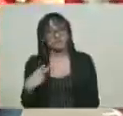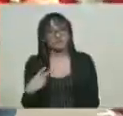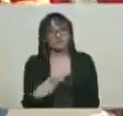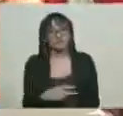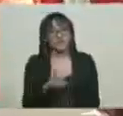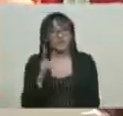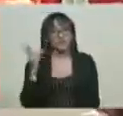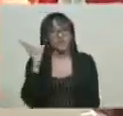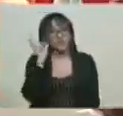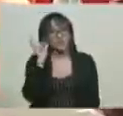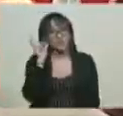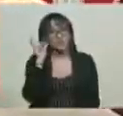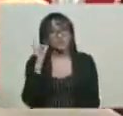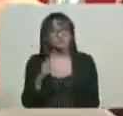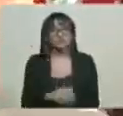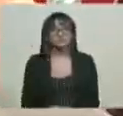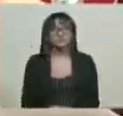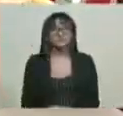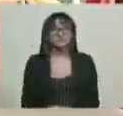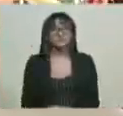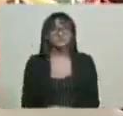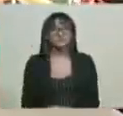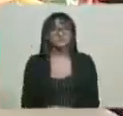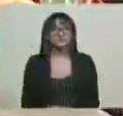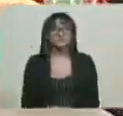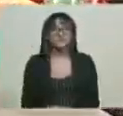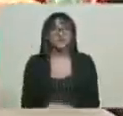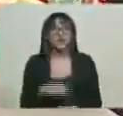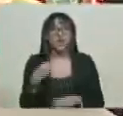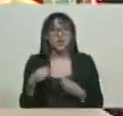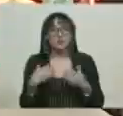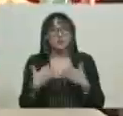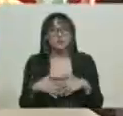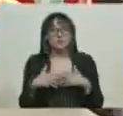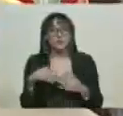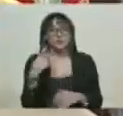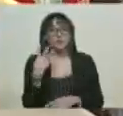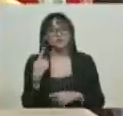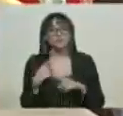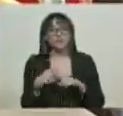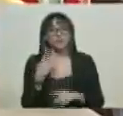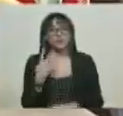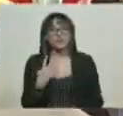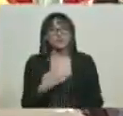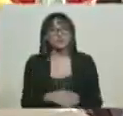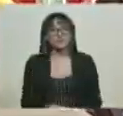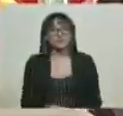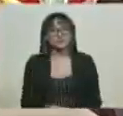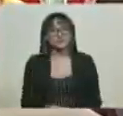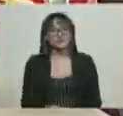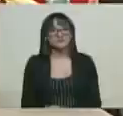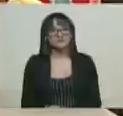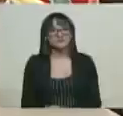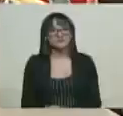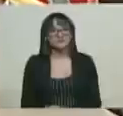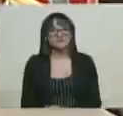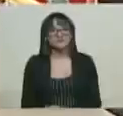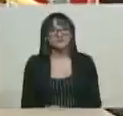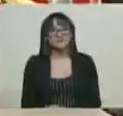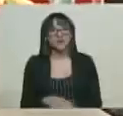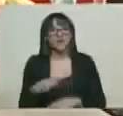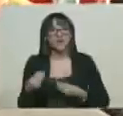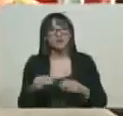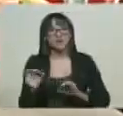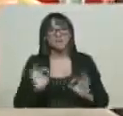nos escucha, ¿cómo está la maquinaria del 4x4? ¿Cómo nos